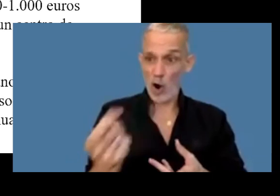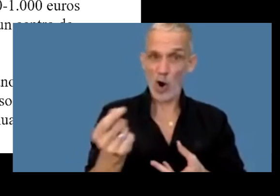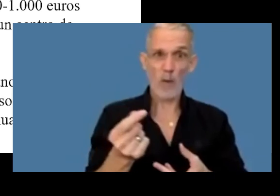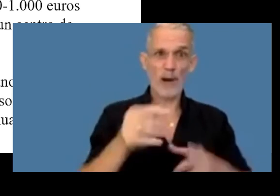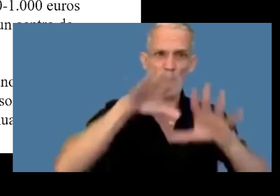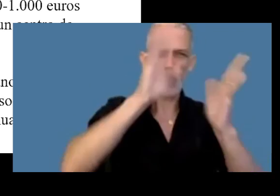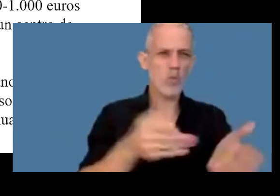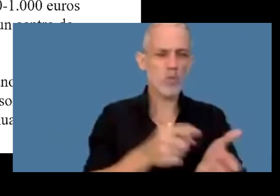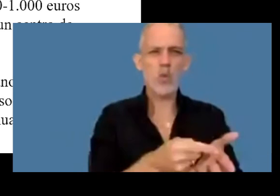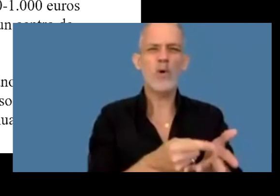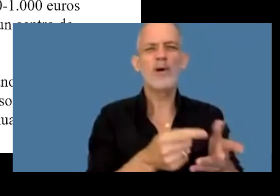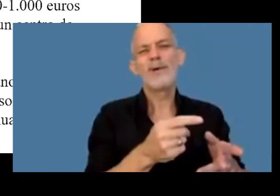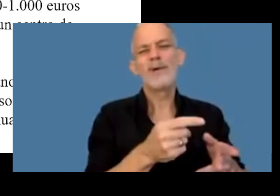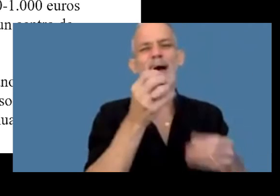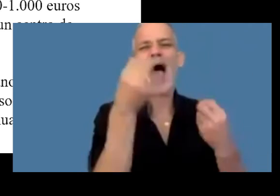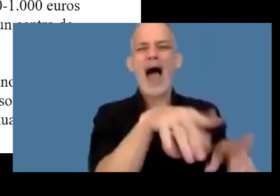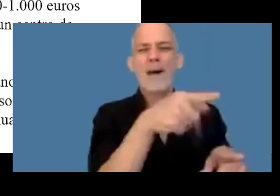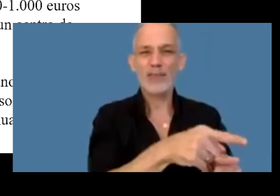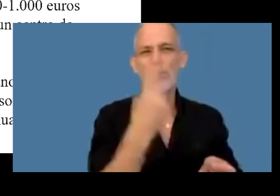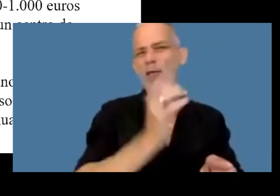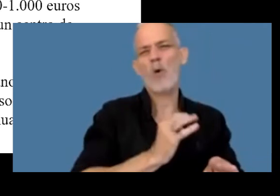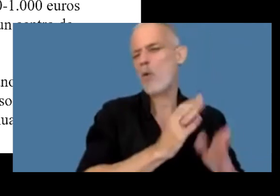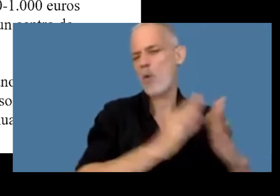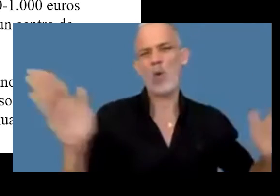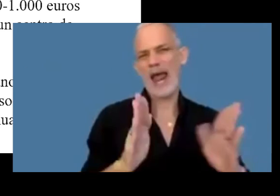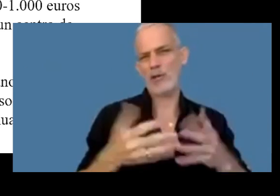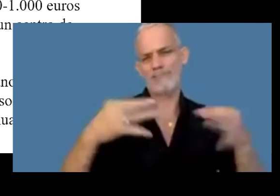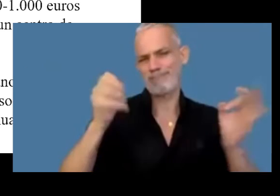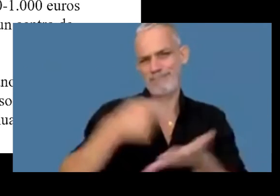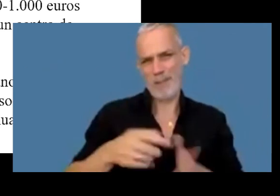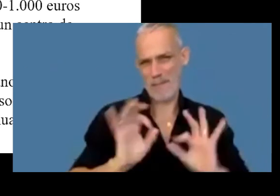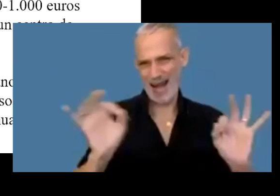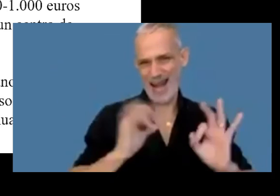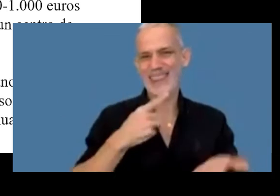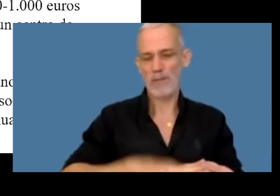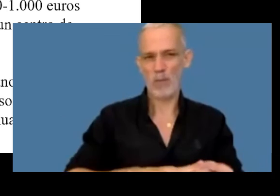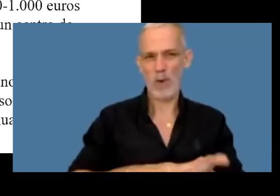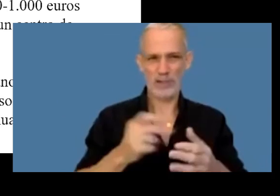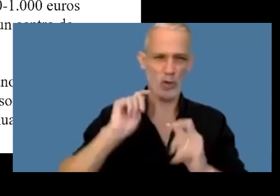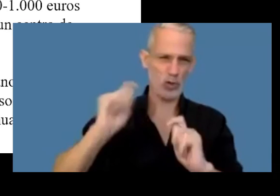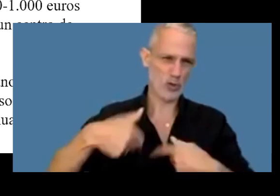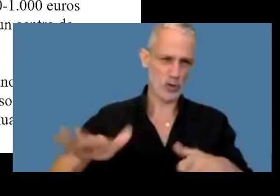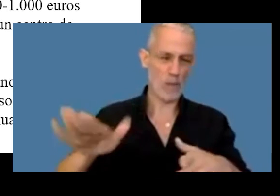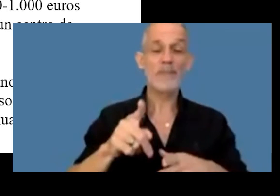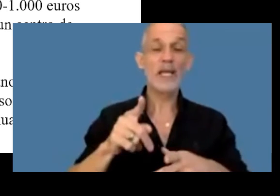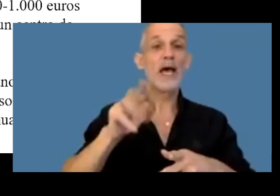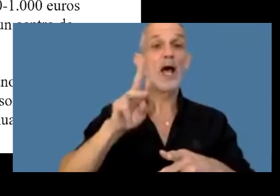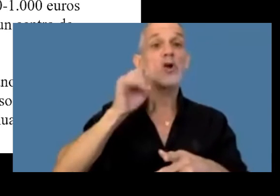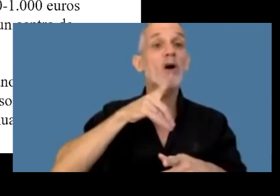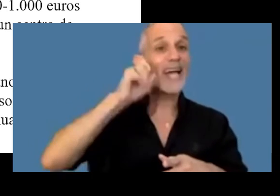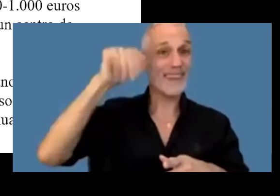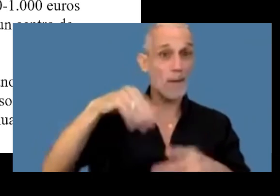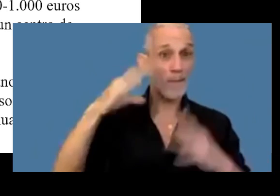acogida, el primer año se lo exime del gravamen. ¿Saben que los habitantes de Rotterdam son quienes